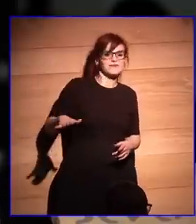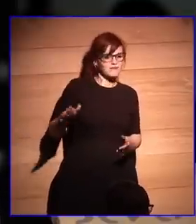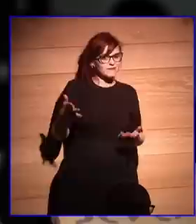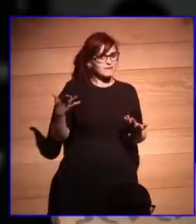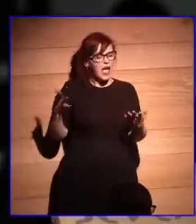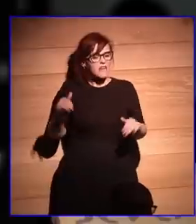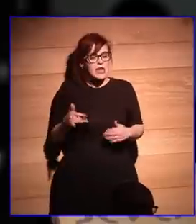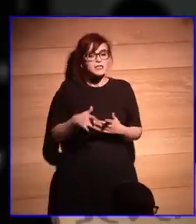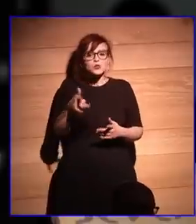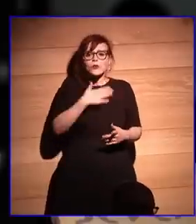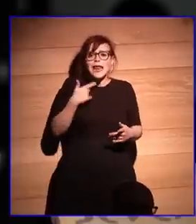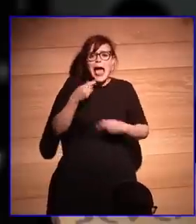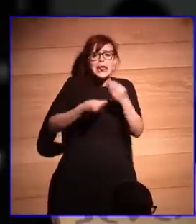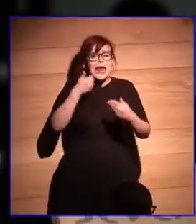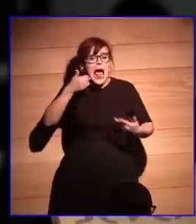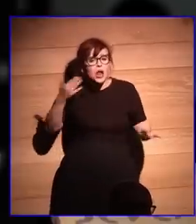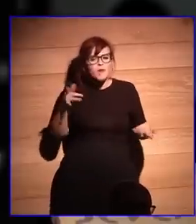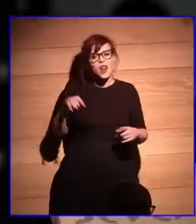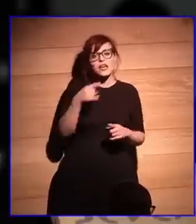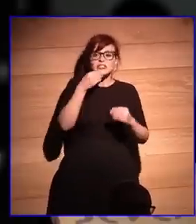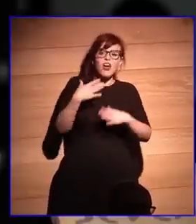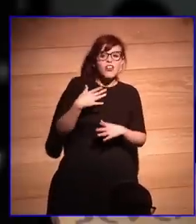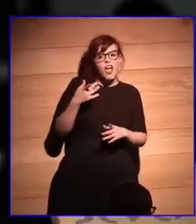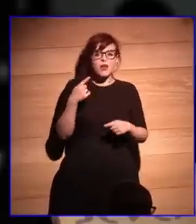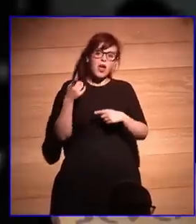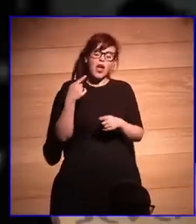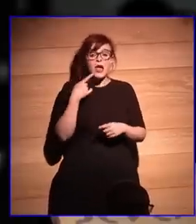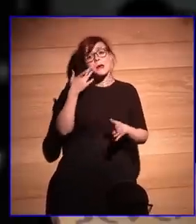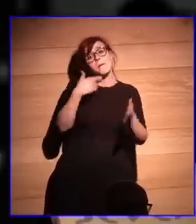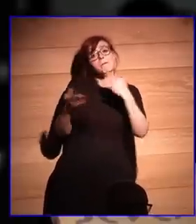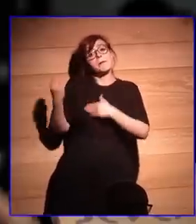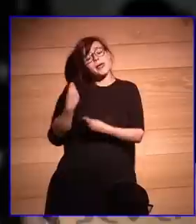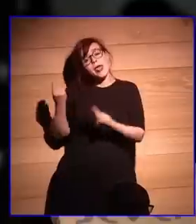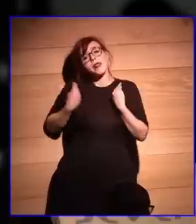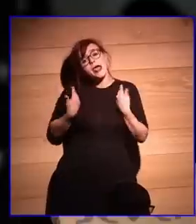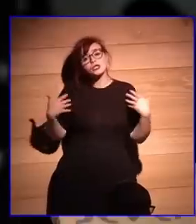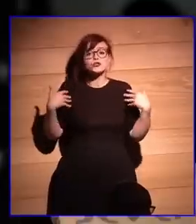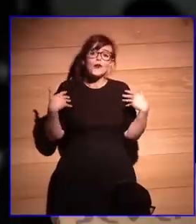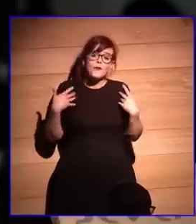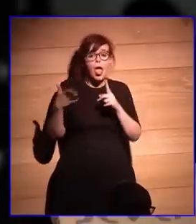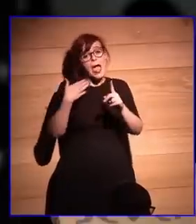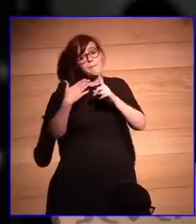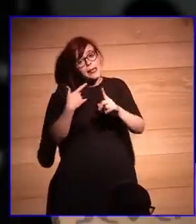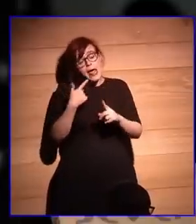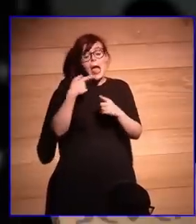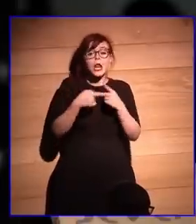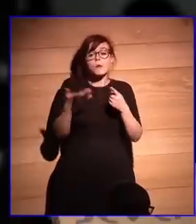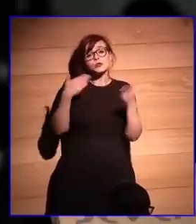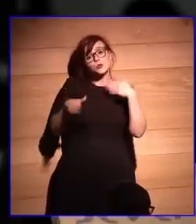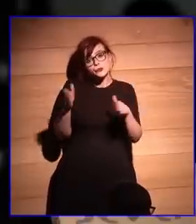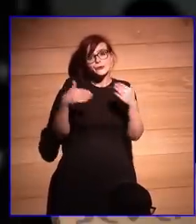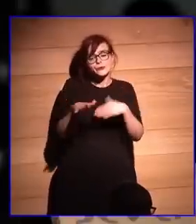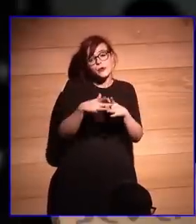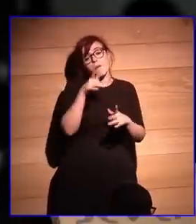fondo es, si quieres hacerlo, hazlo, pero no me vengas con gilipolleces. Es decir, no me digas que es que te trataban mal, sí, o que los